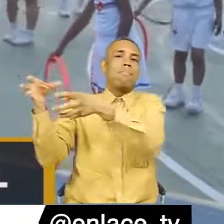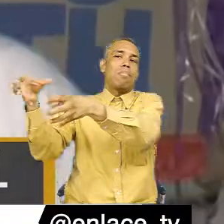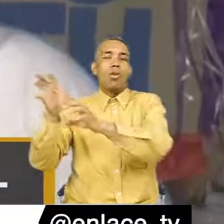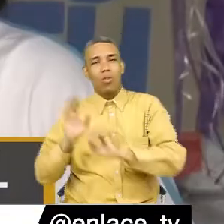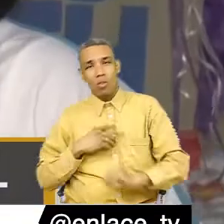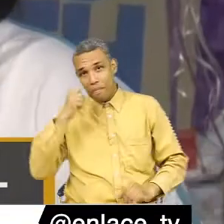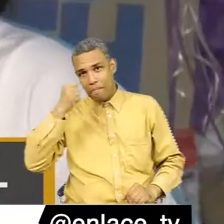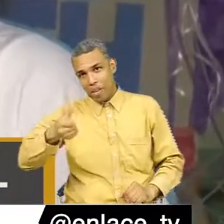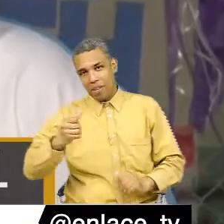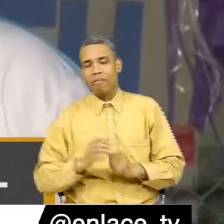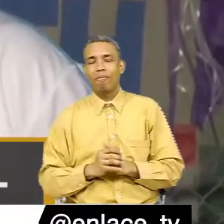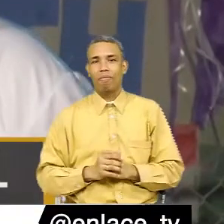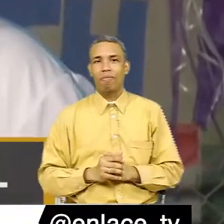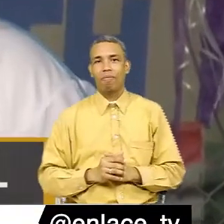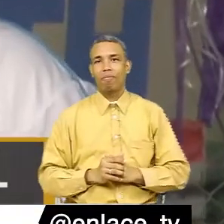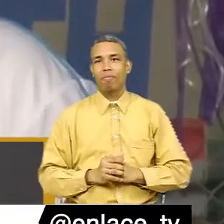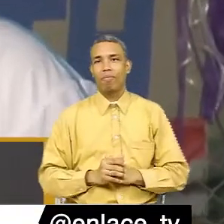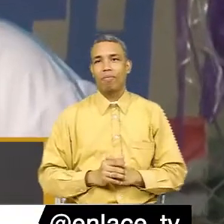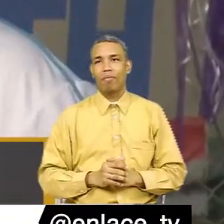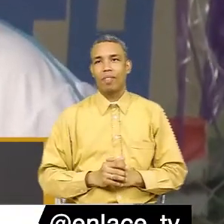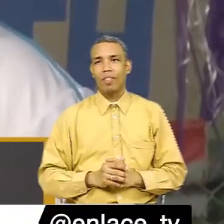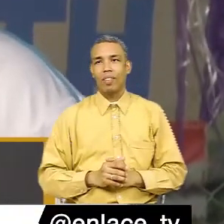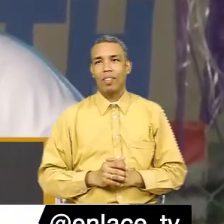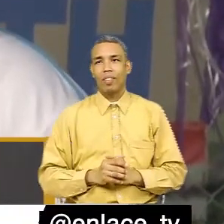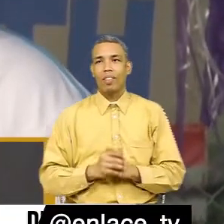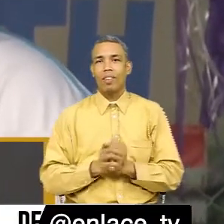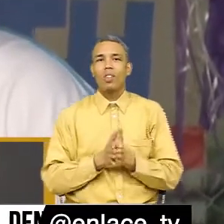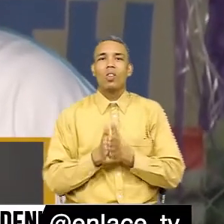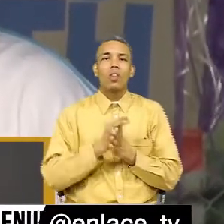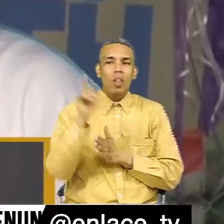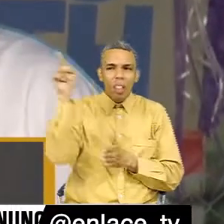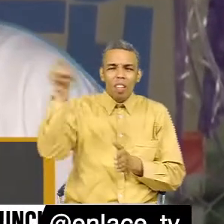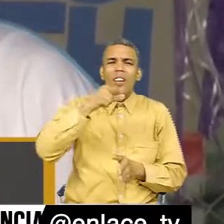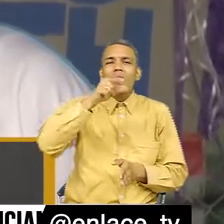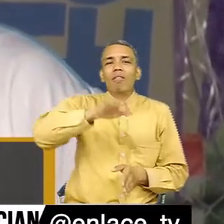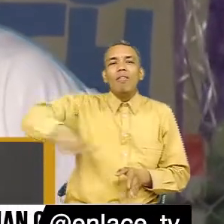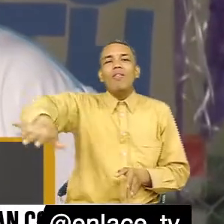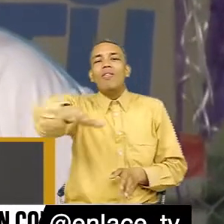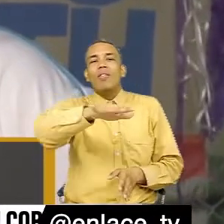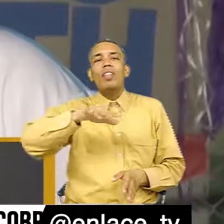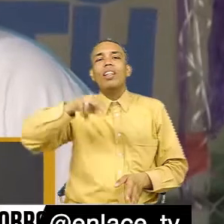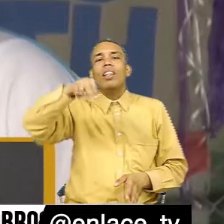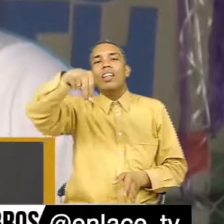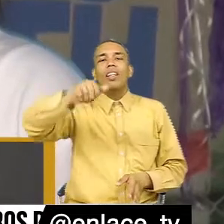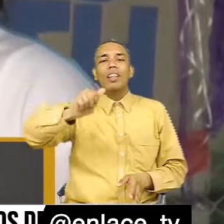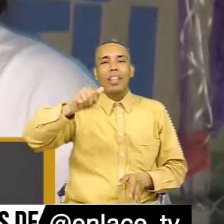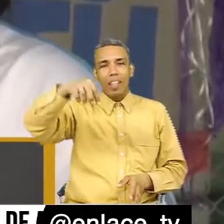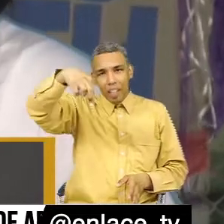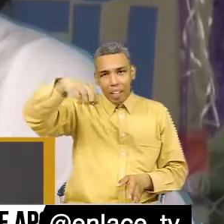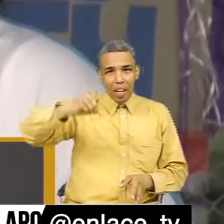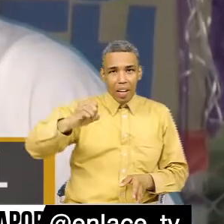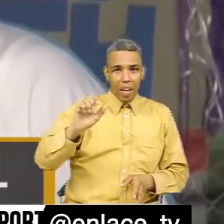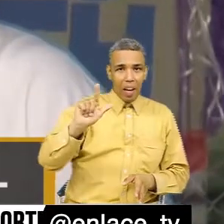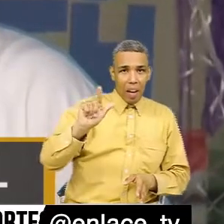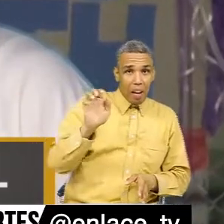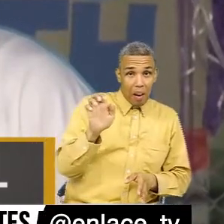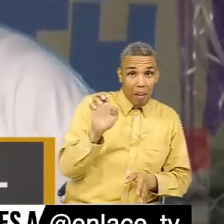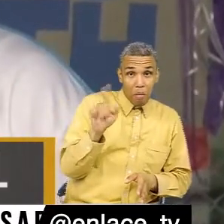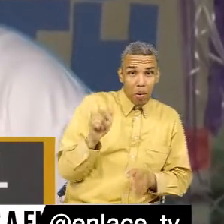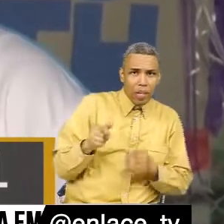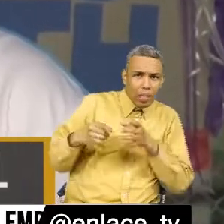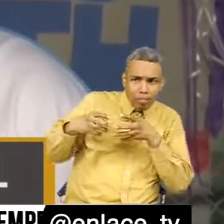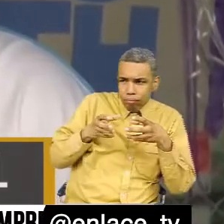más importante, que es nuestro viaje. Este año va a ser a la Hacienda Nápoles, como todos los años. Culminamos esta semana cultural con un viaje que este año se